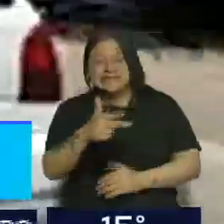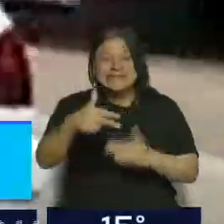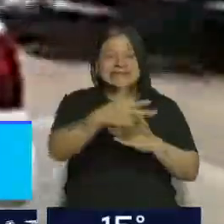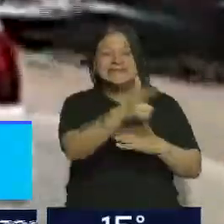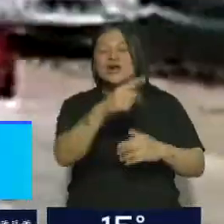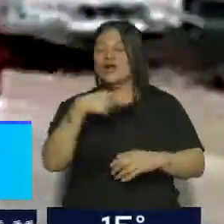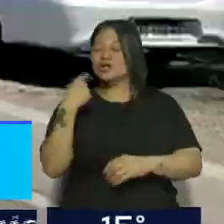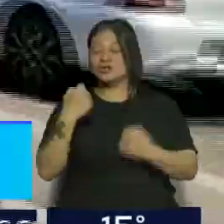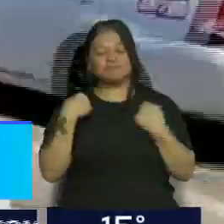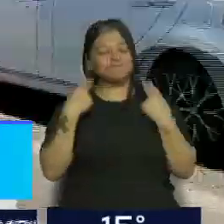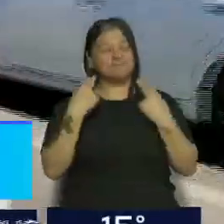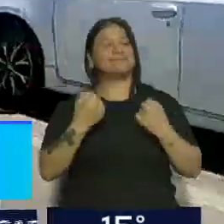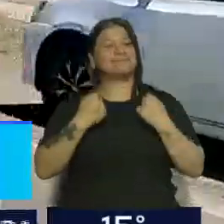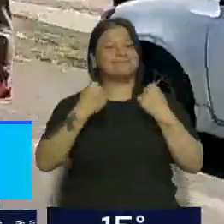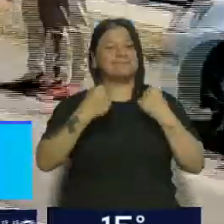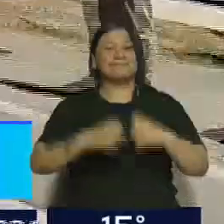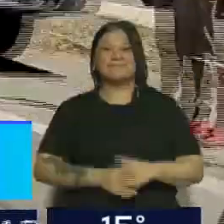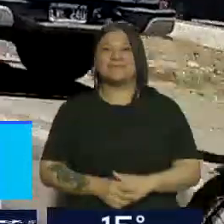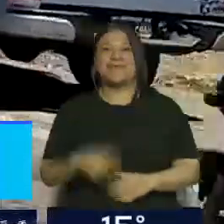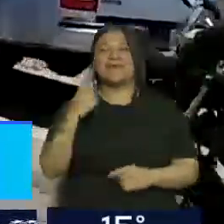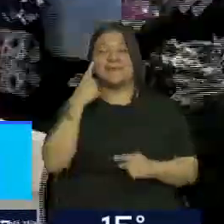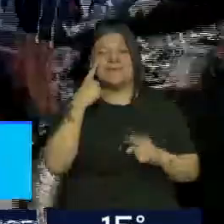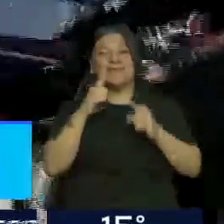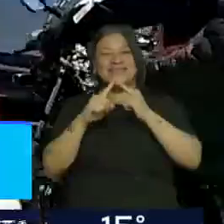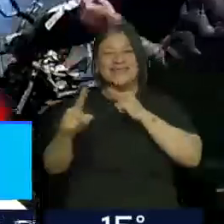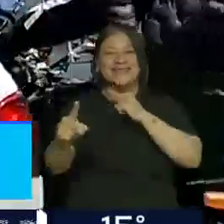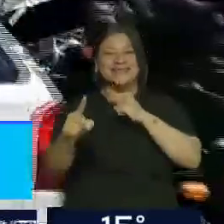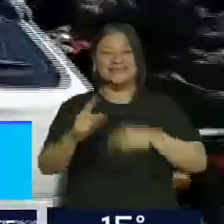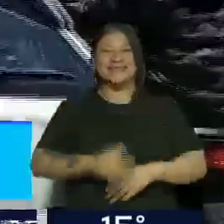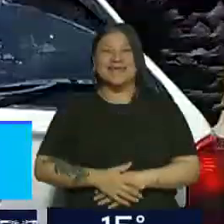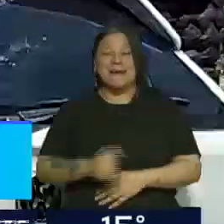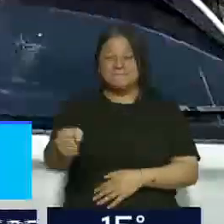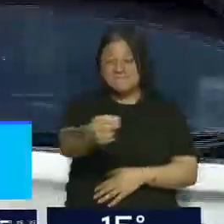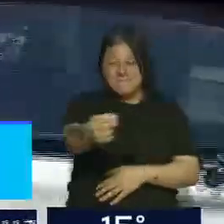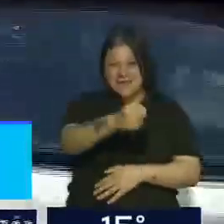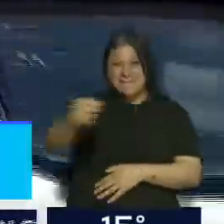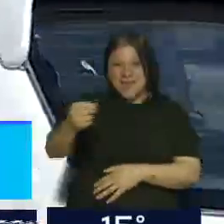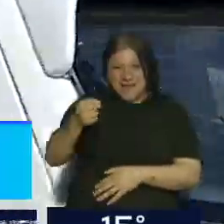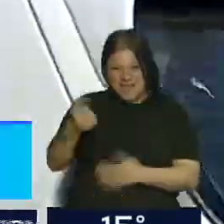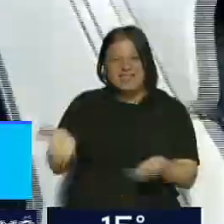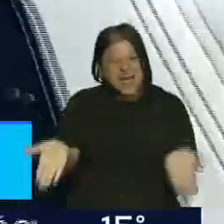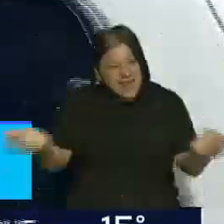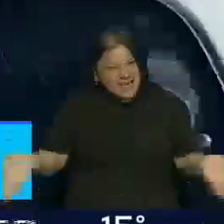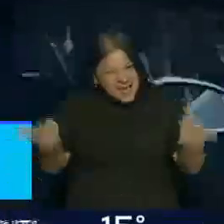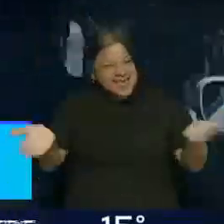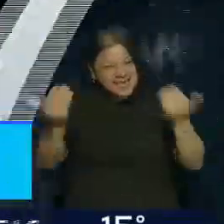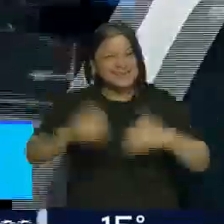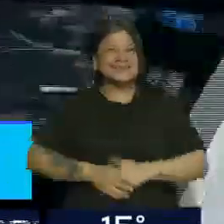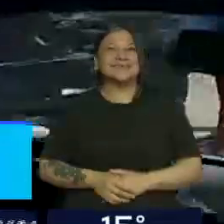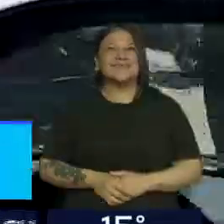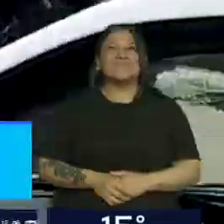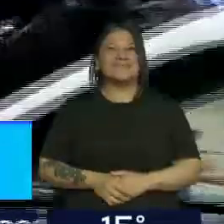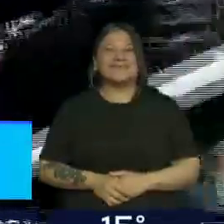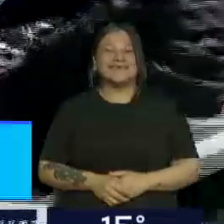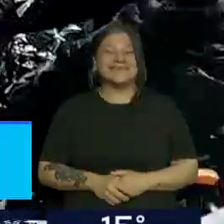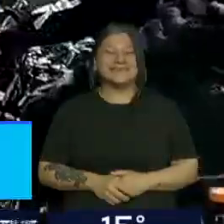ser nosotros, Arielito. En vivo y en directo, Arielito, poné primera, dale. Dale, Arielito, dale. Relate, animar,